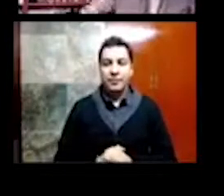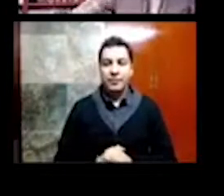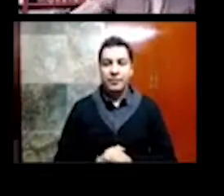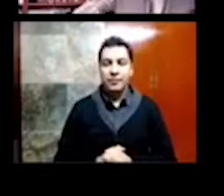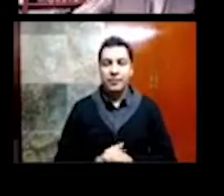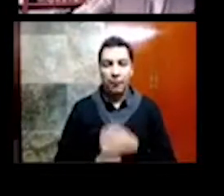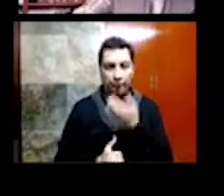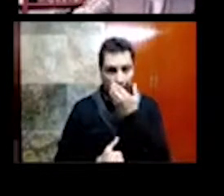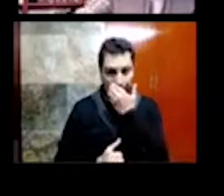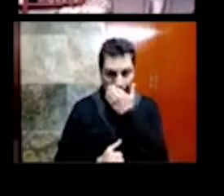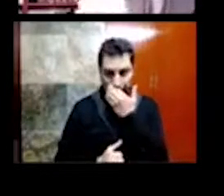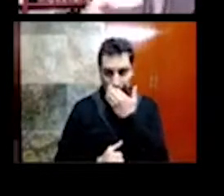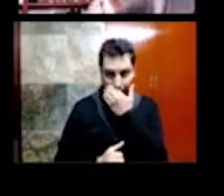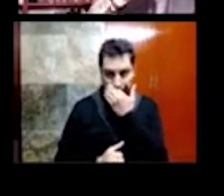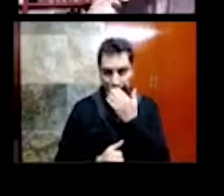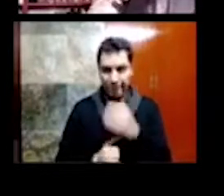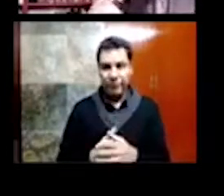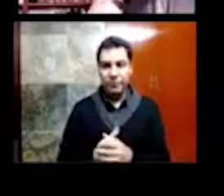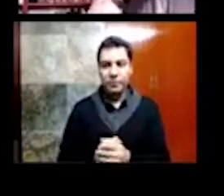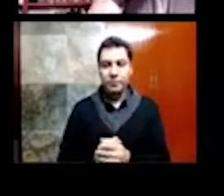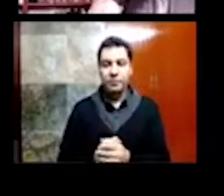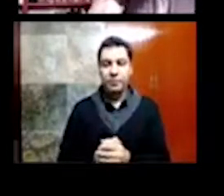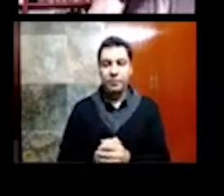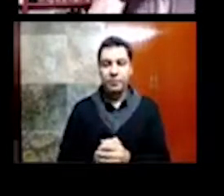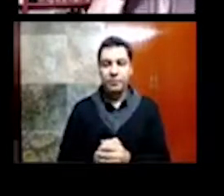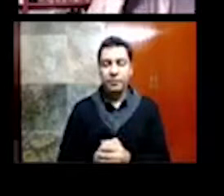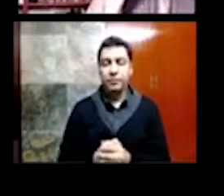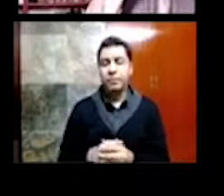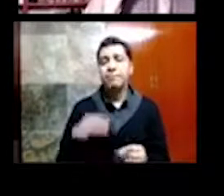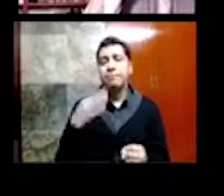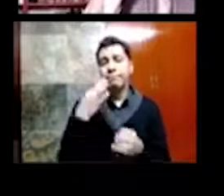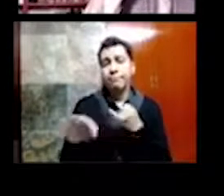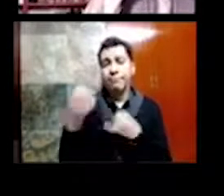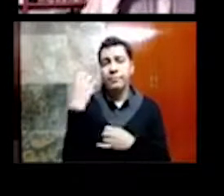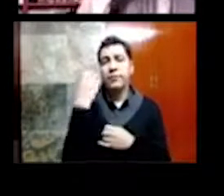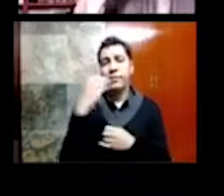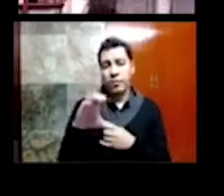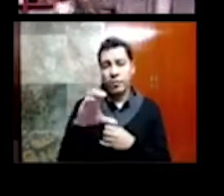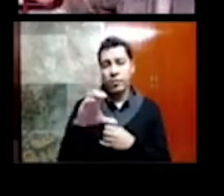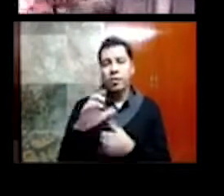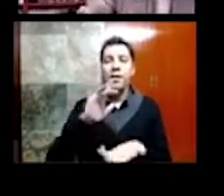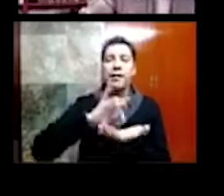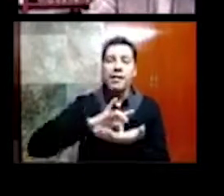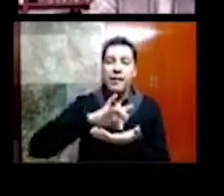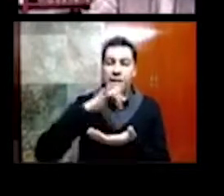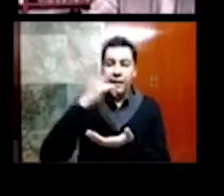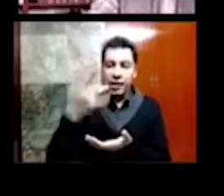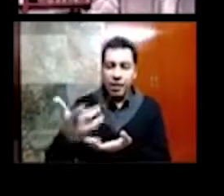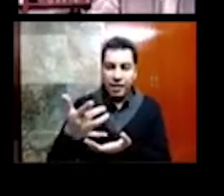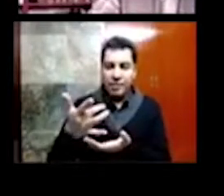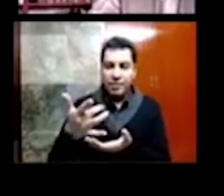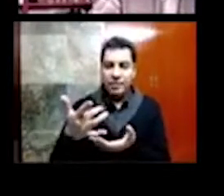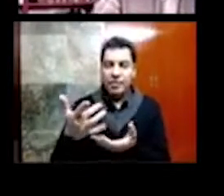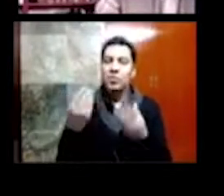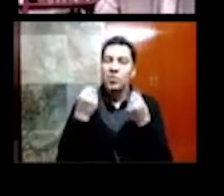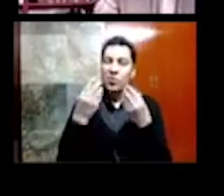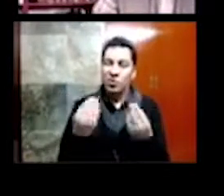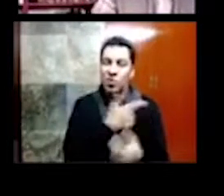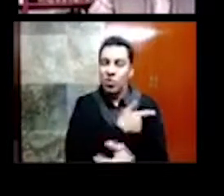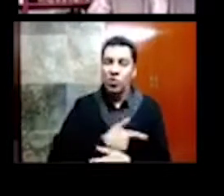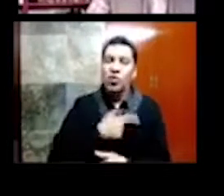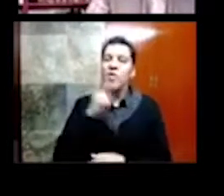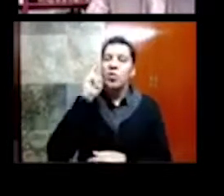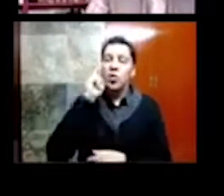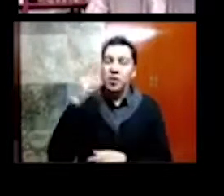Y entró también el último comentario de Tomás Filsinger, donde te dice, gracias mil, un gusto oír y ver tan buena síntesis.